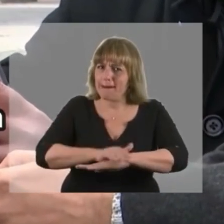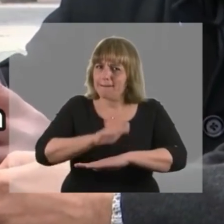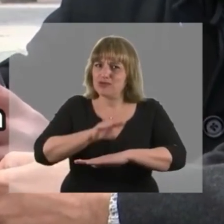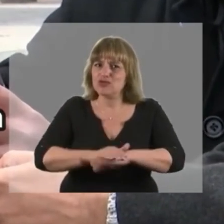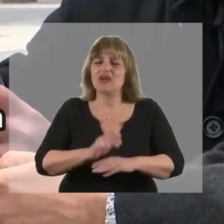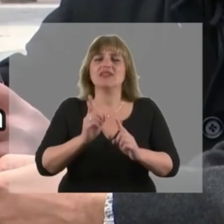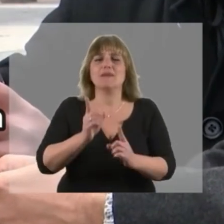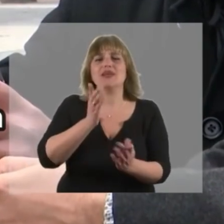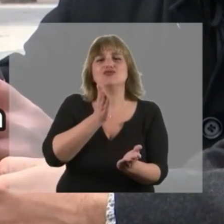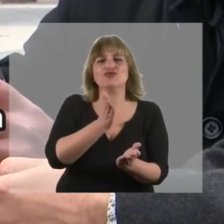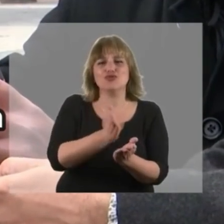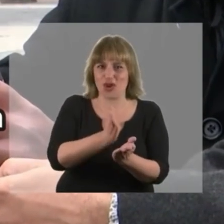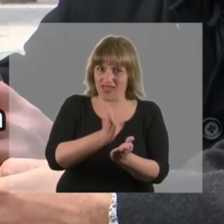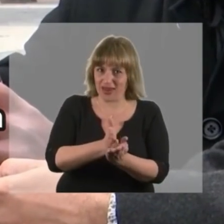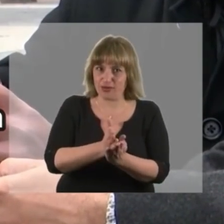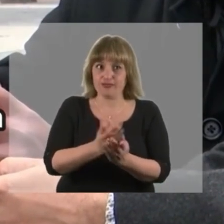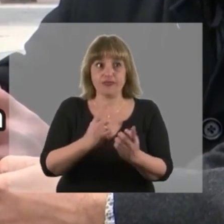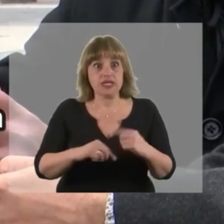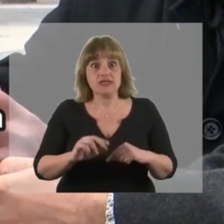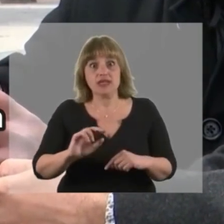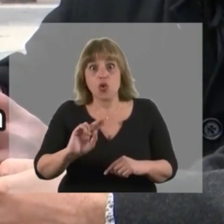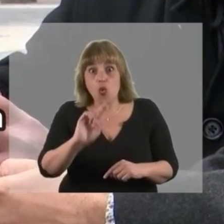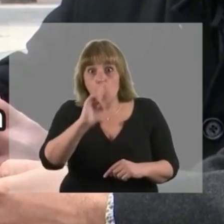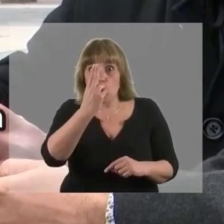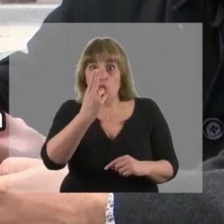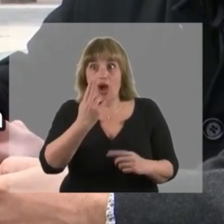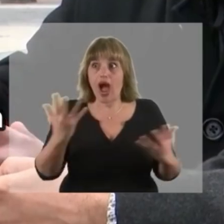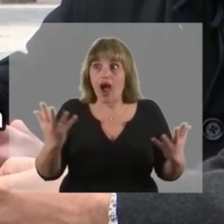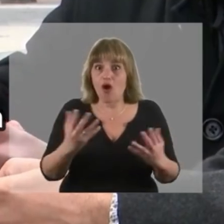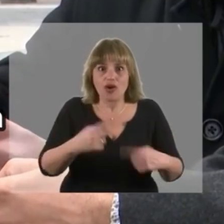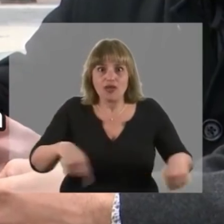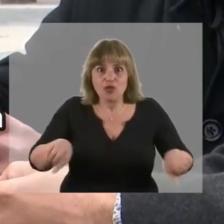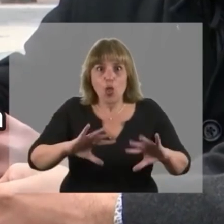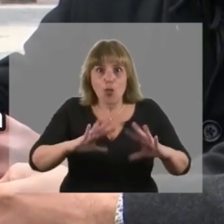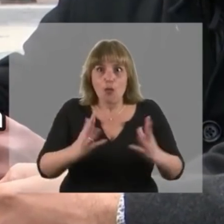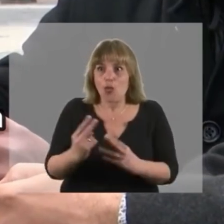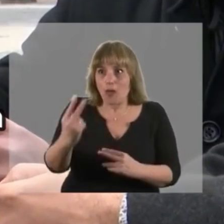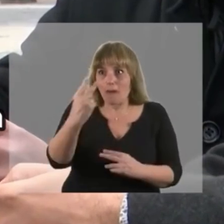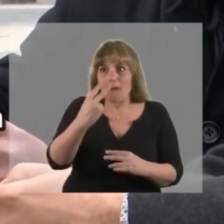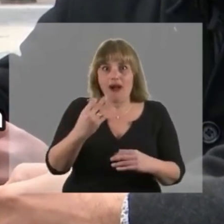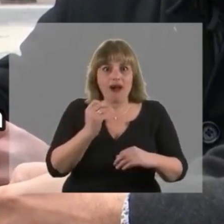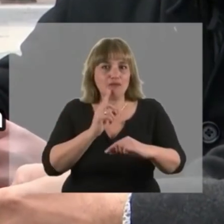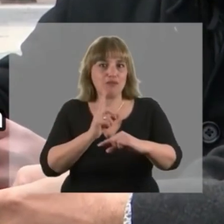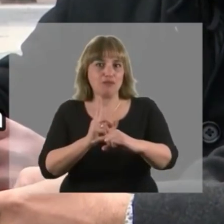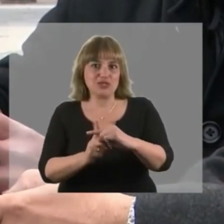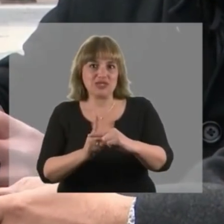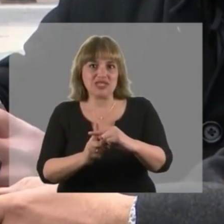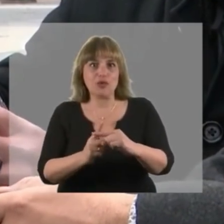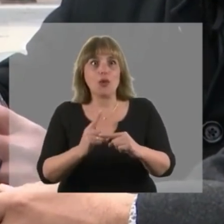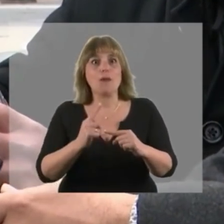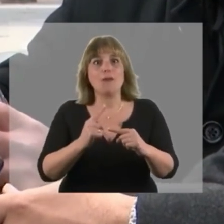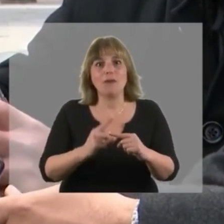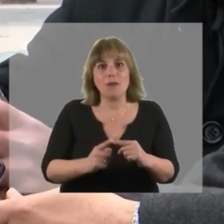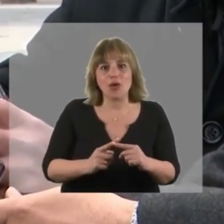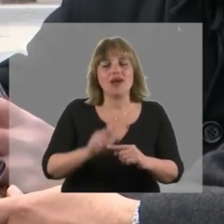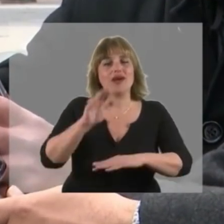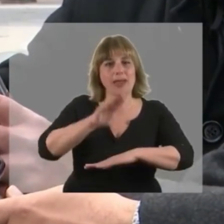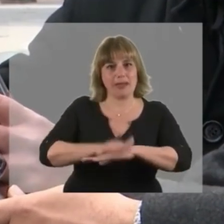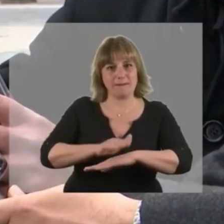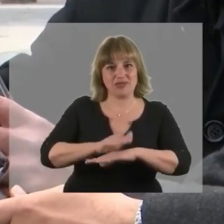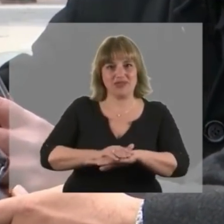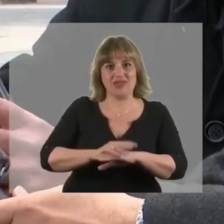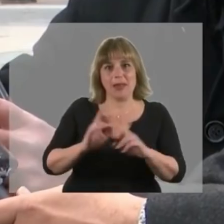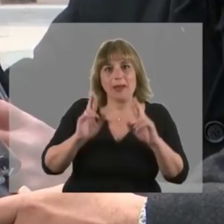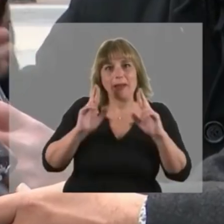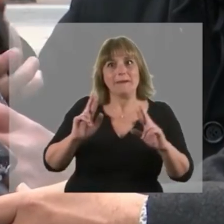con solidaridad para con los otros. En realidad, si el Uruguay está siendo elogiado en el mundo, es por la conducta de los